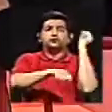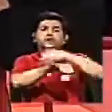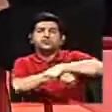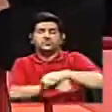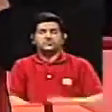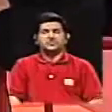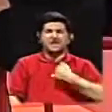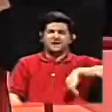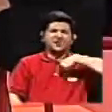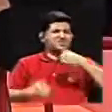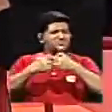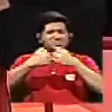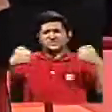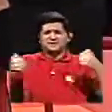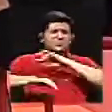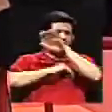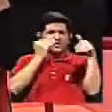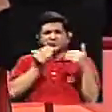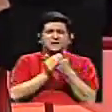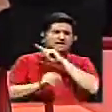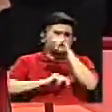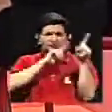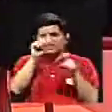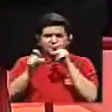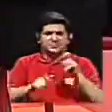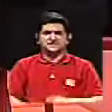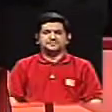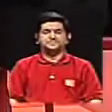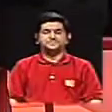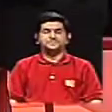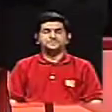tan distantes en todas las encuestas. Don Jorge. Bueno,